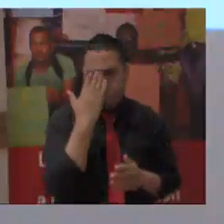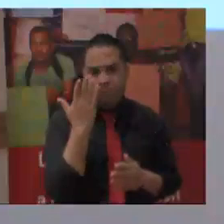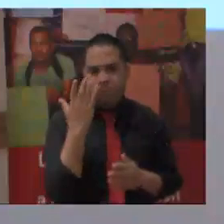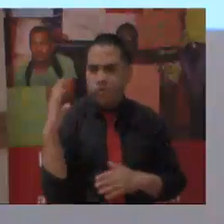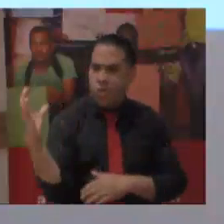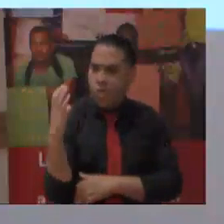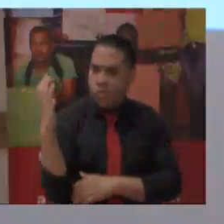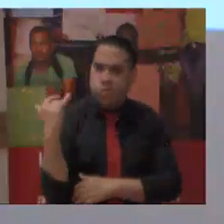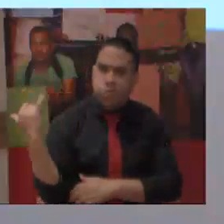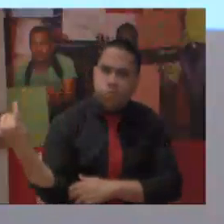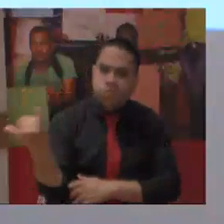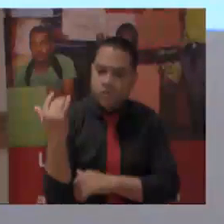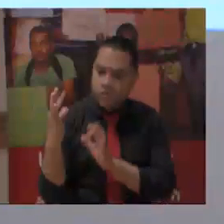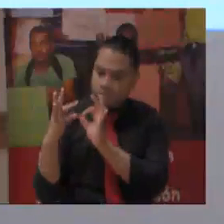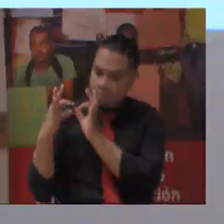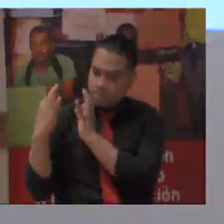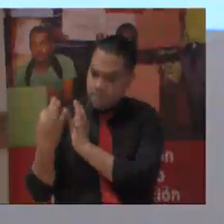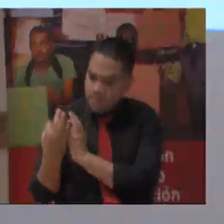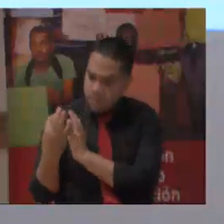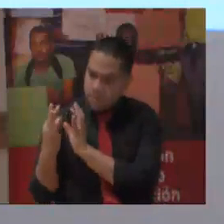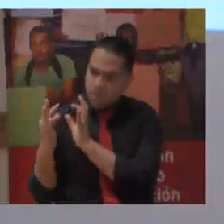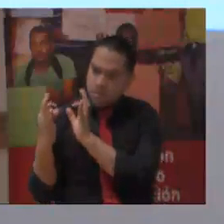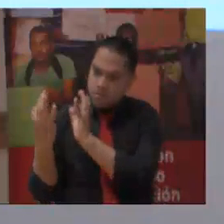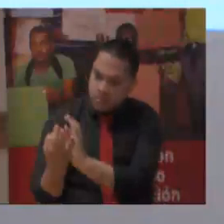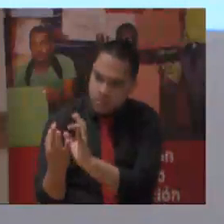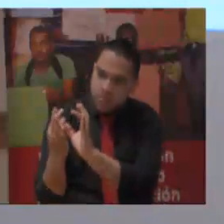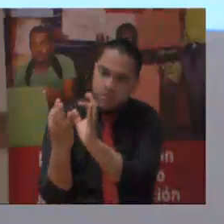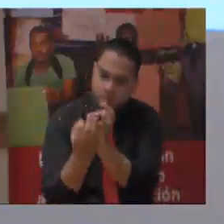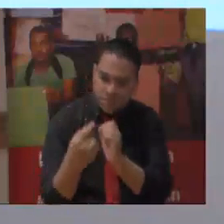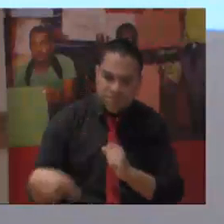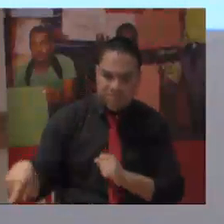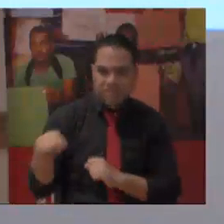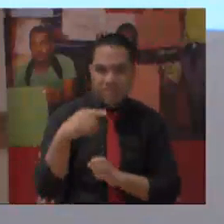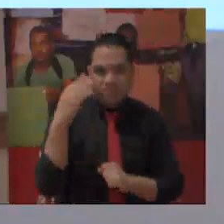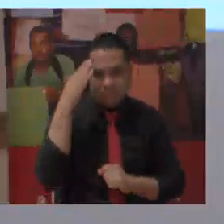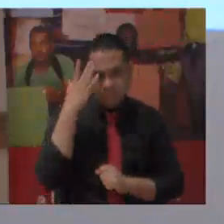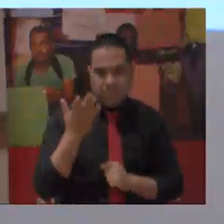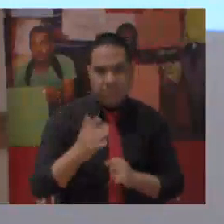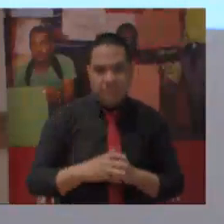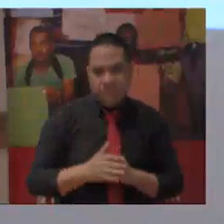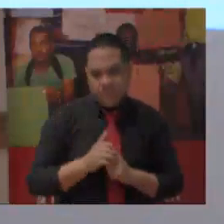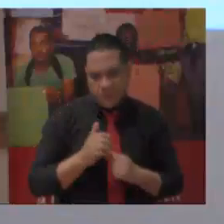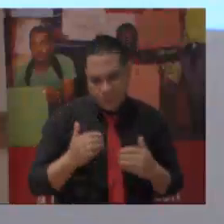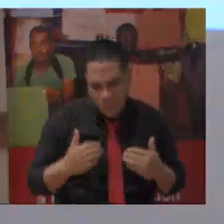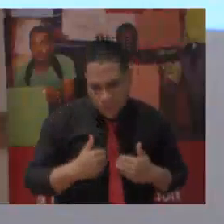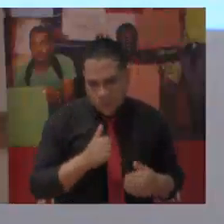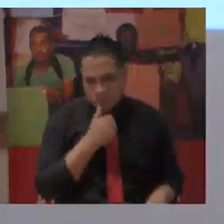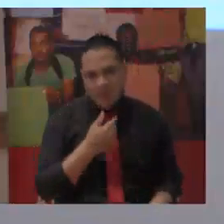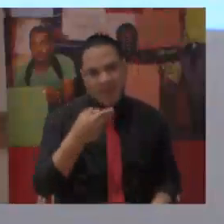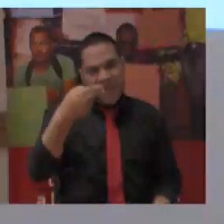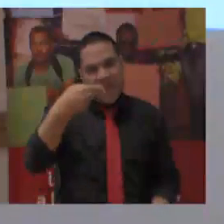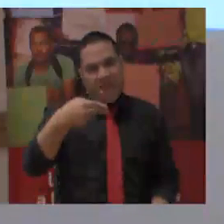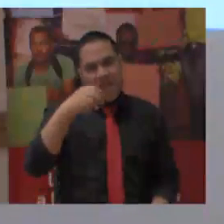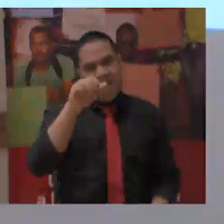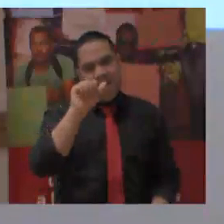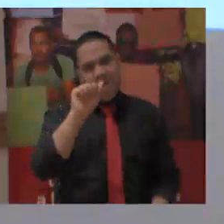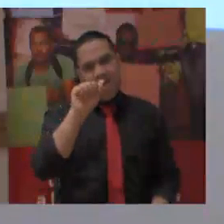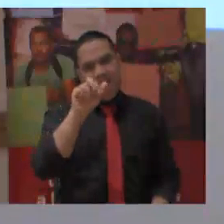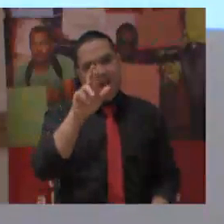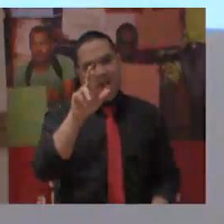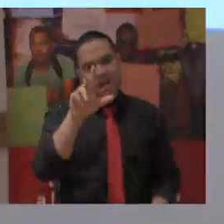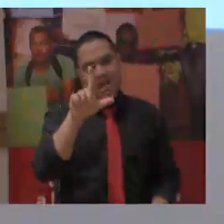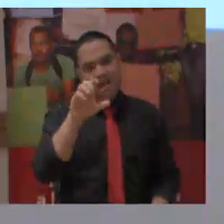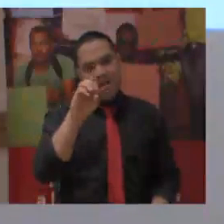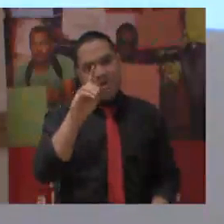en Colombia, víctima de la violencia. Yo soy nieto de Harold Eder, Harold Eder es considerado como